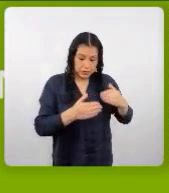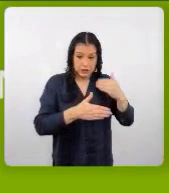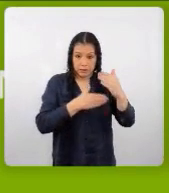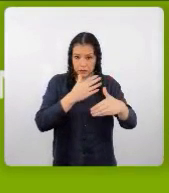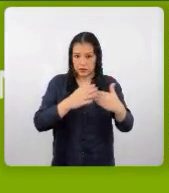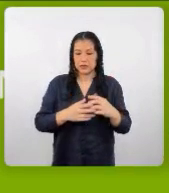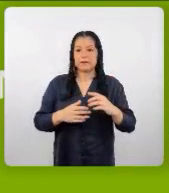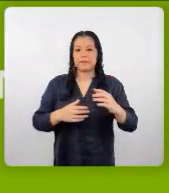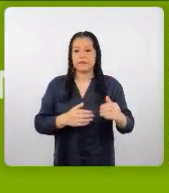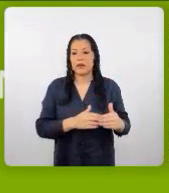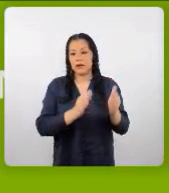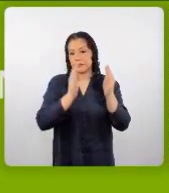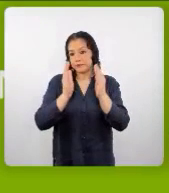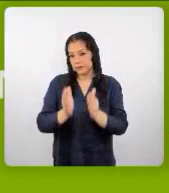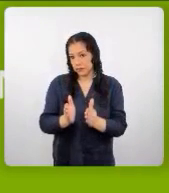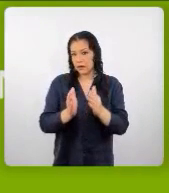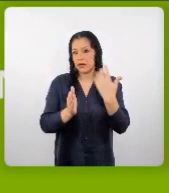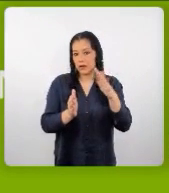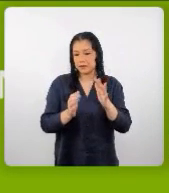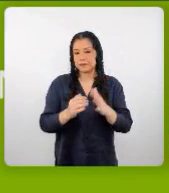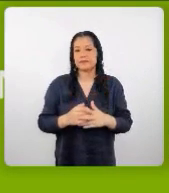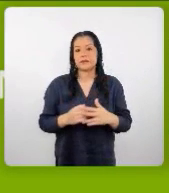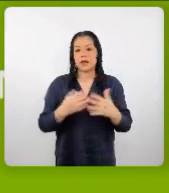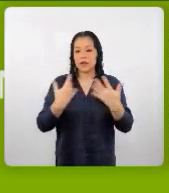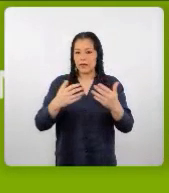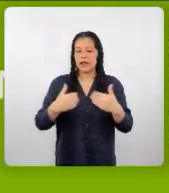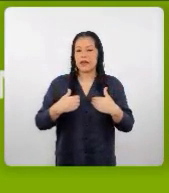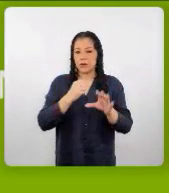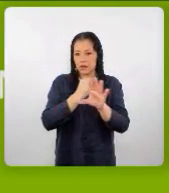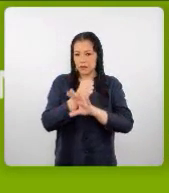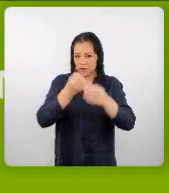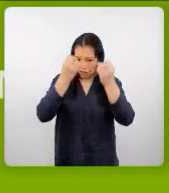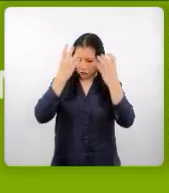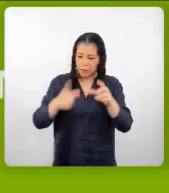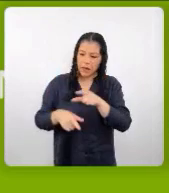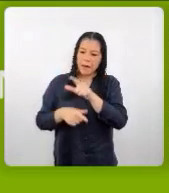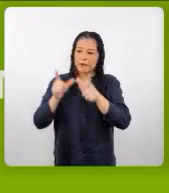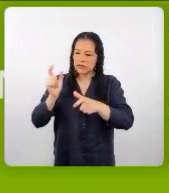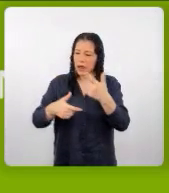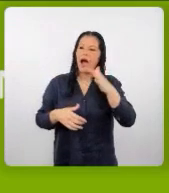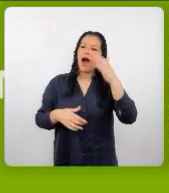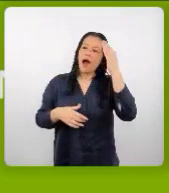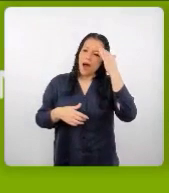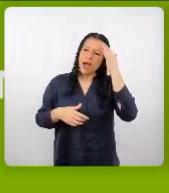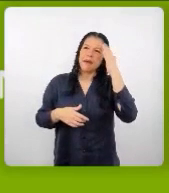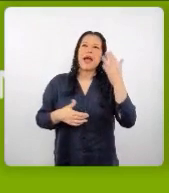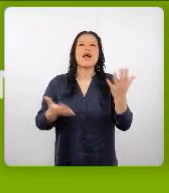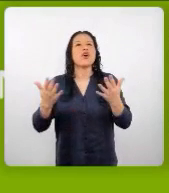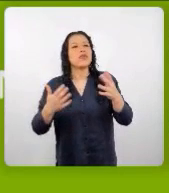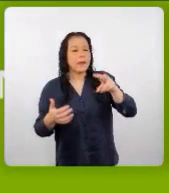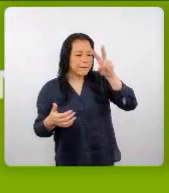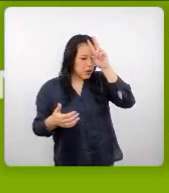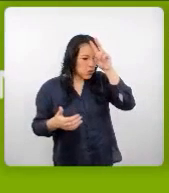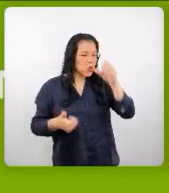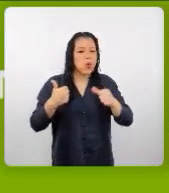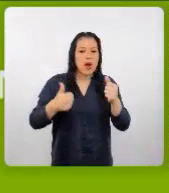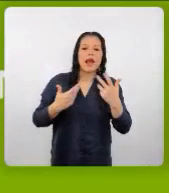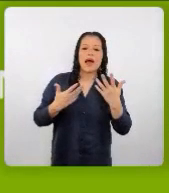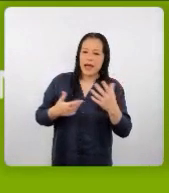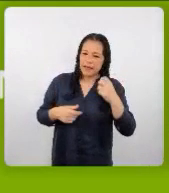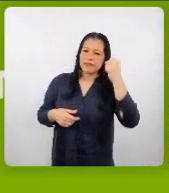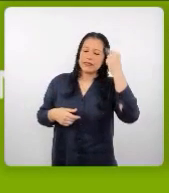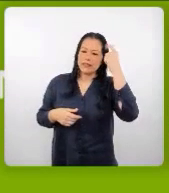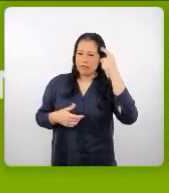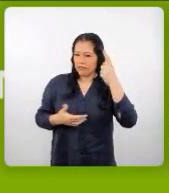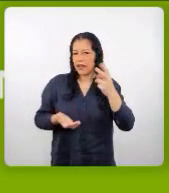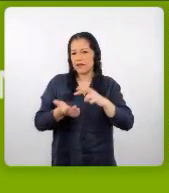En una siguiente etapa, cuando ya teníamos una base informada o con mayor información o con mayor entendimiento de